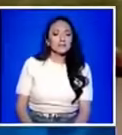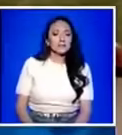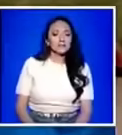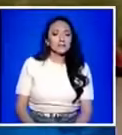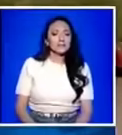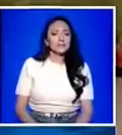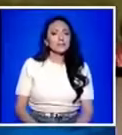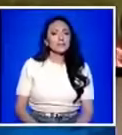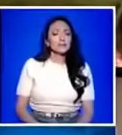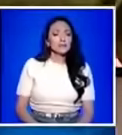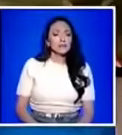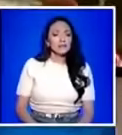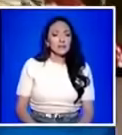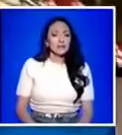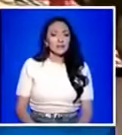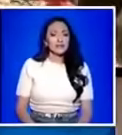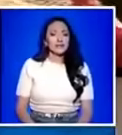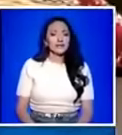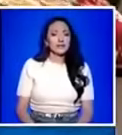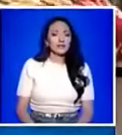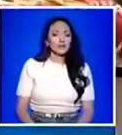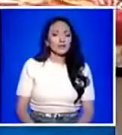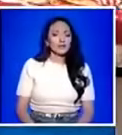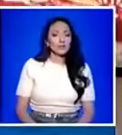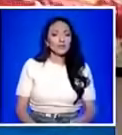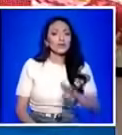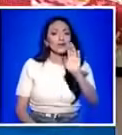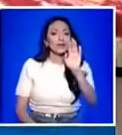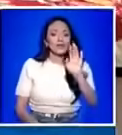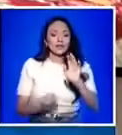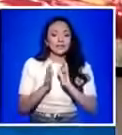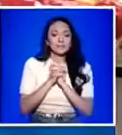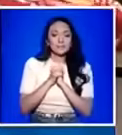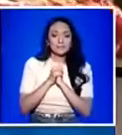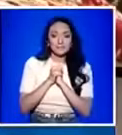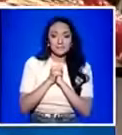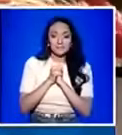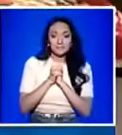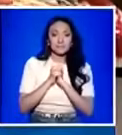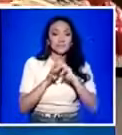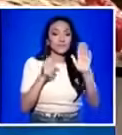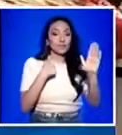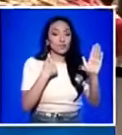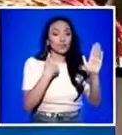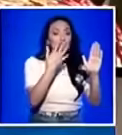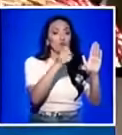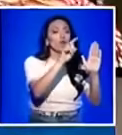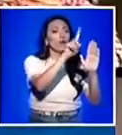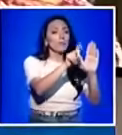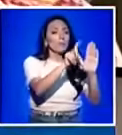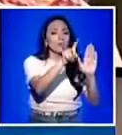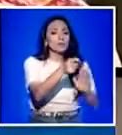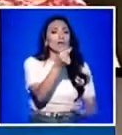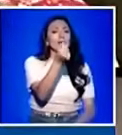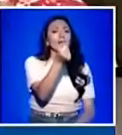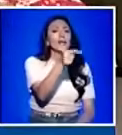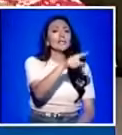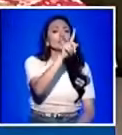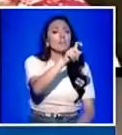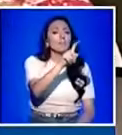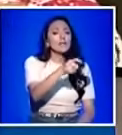Angeliquita, que escúcheme un momentito antes de que sigan hablando nuestras fanesca. Caseritas. Quería preguntar por los precios, mi querida